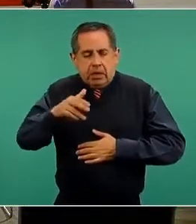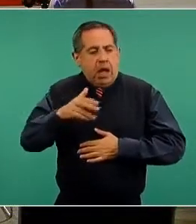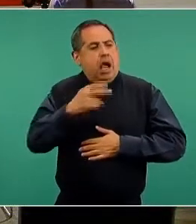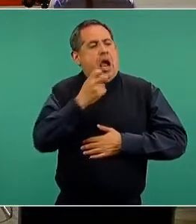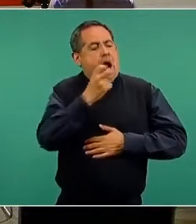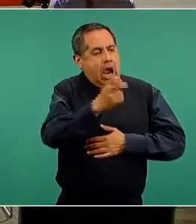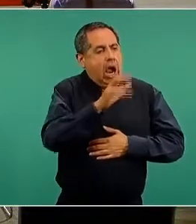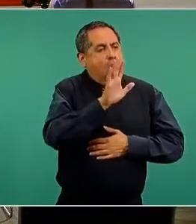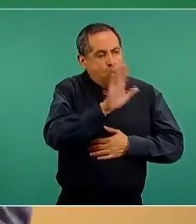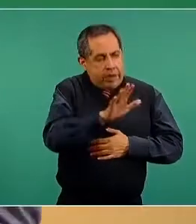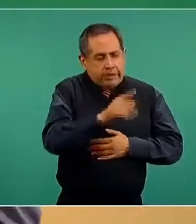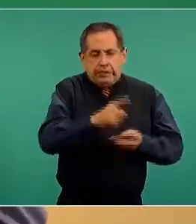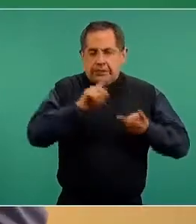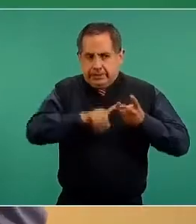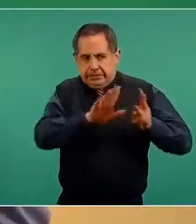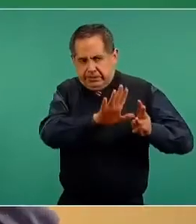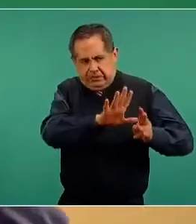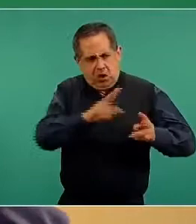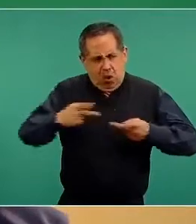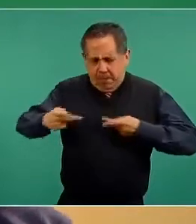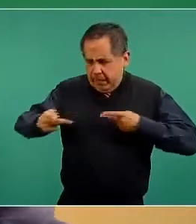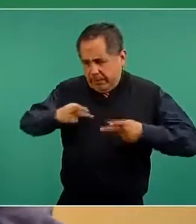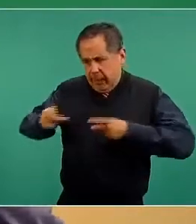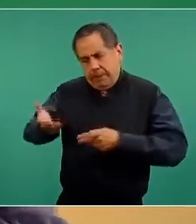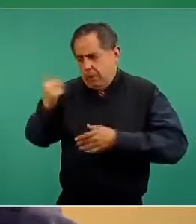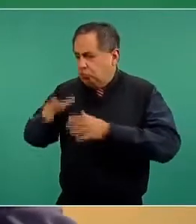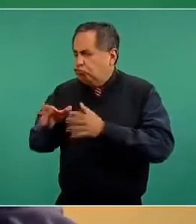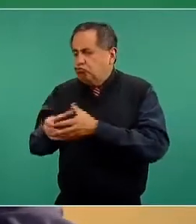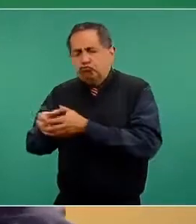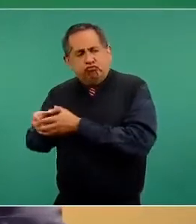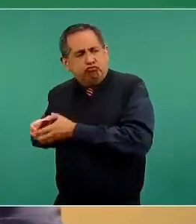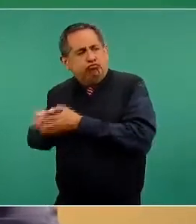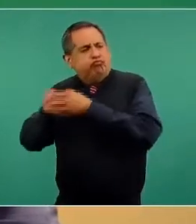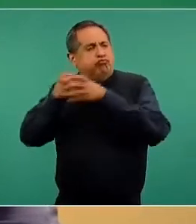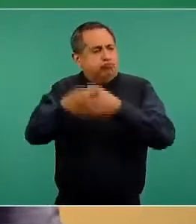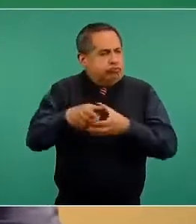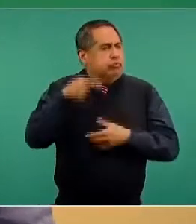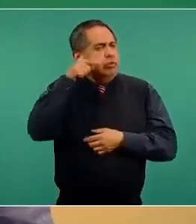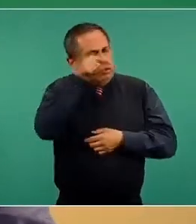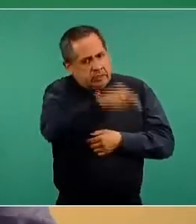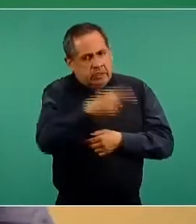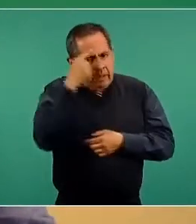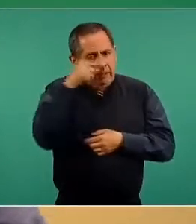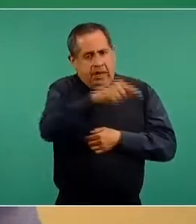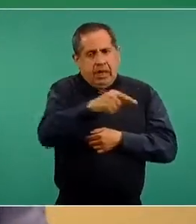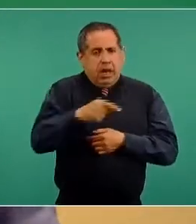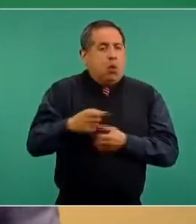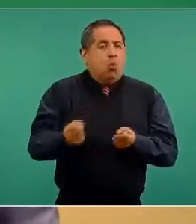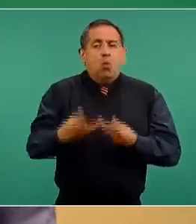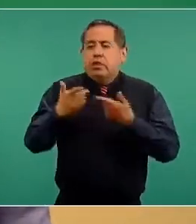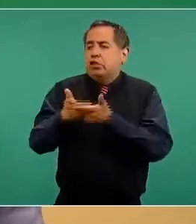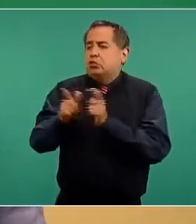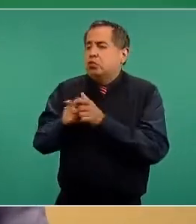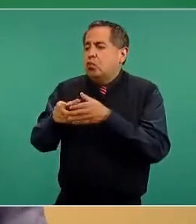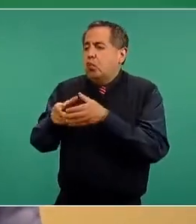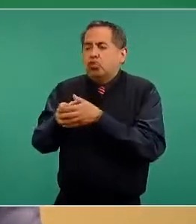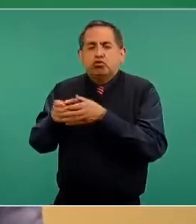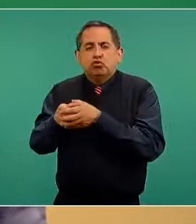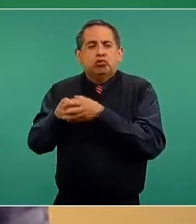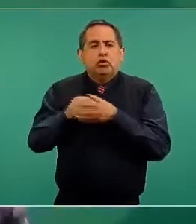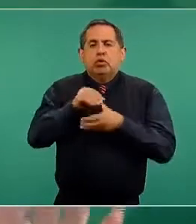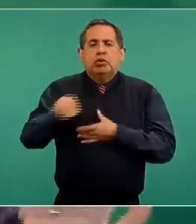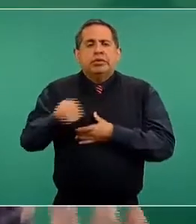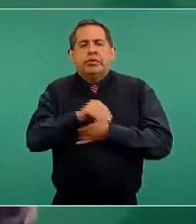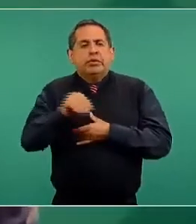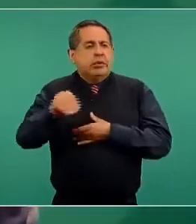lleva a organizar el operativo de campo, incluyendo un número sustancial de brigadas correcaminos